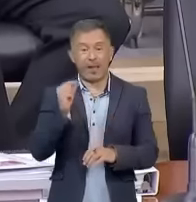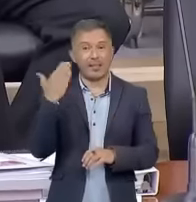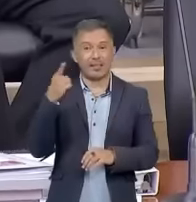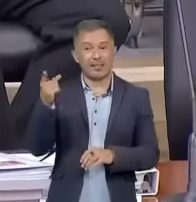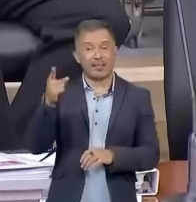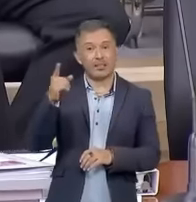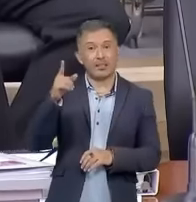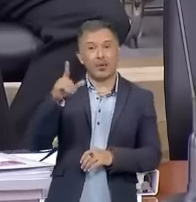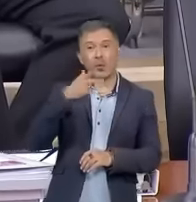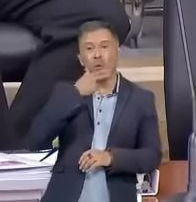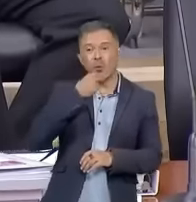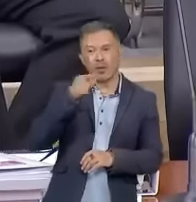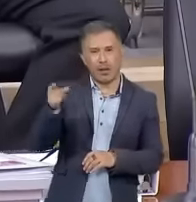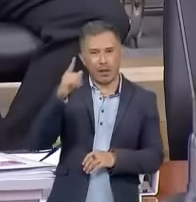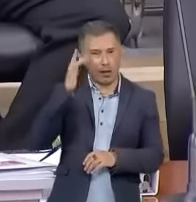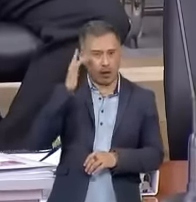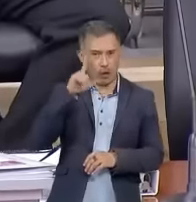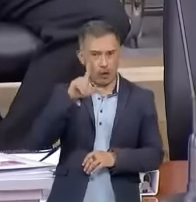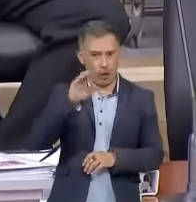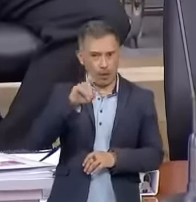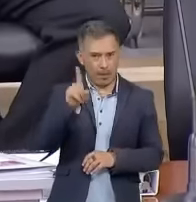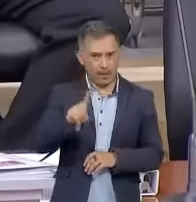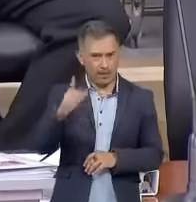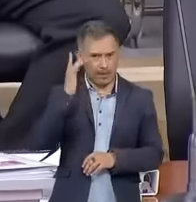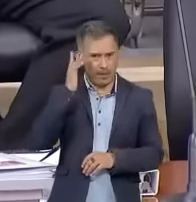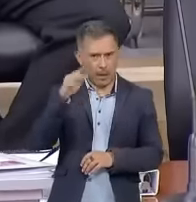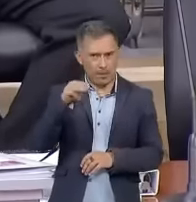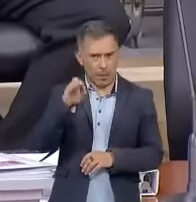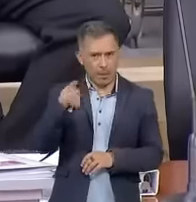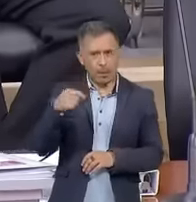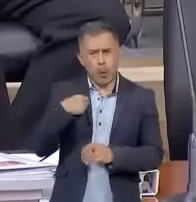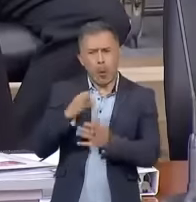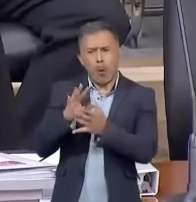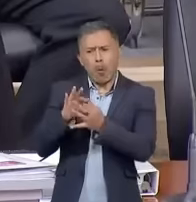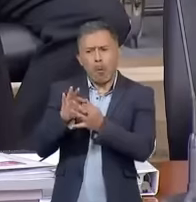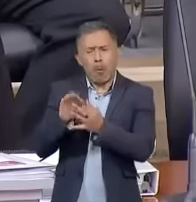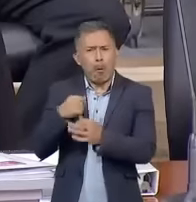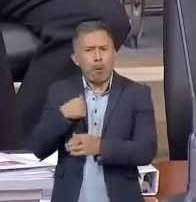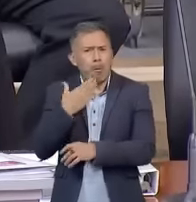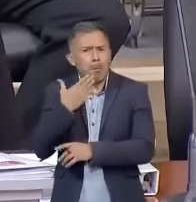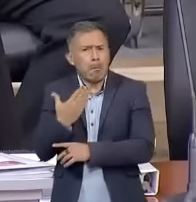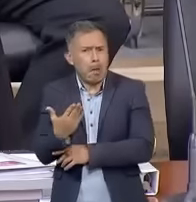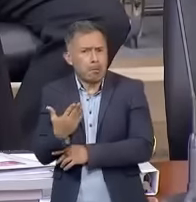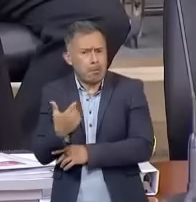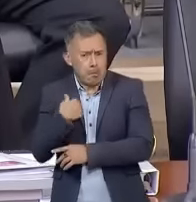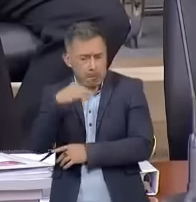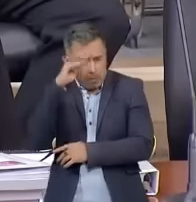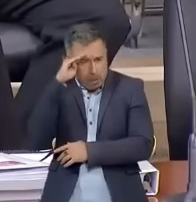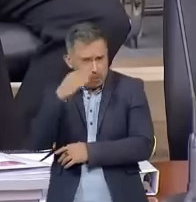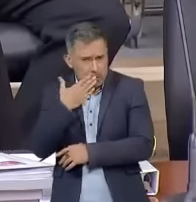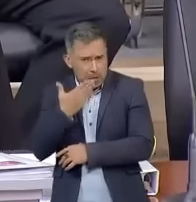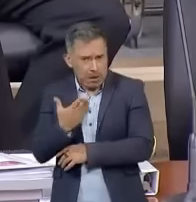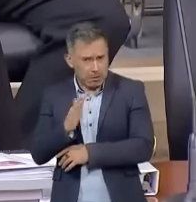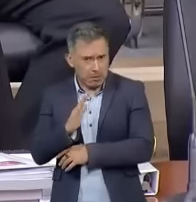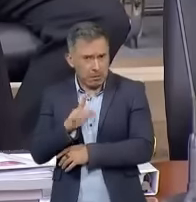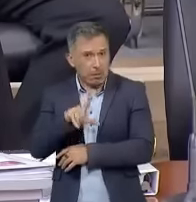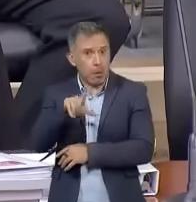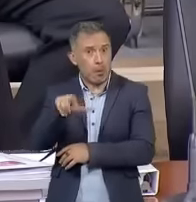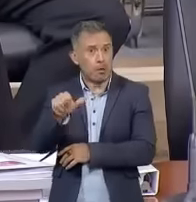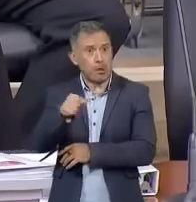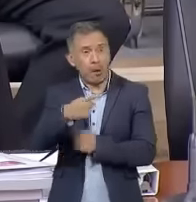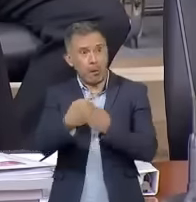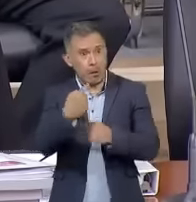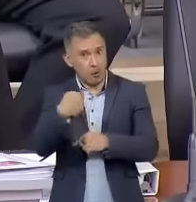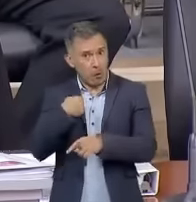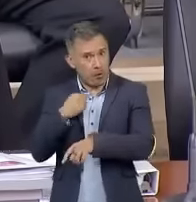hice un comentario correcto yo diría y ya después estaban diciendo que yo lo había defendido y que había